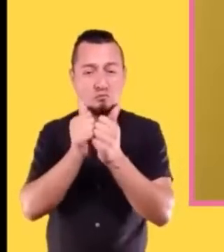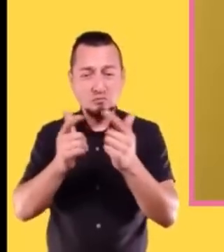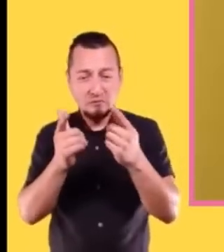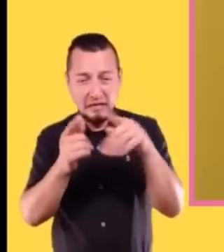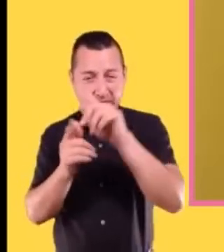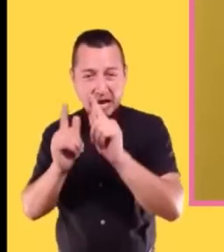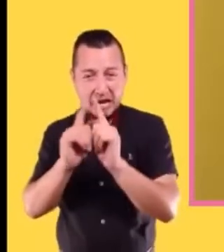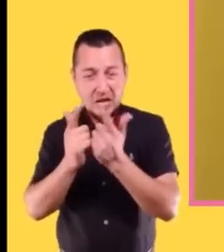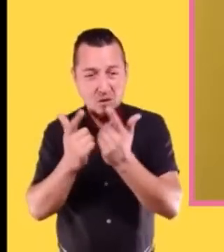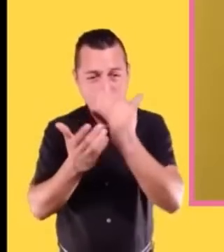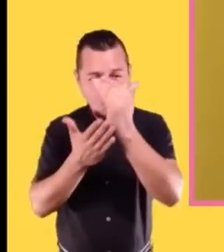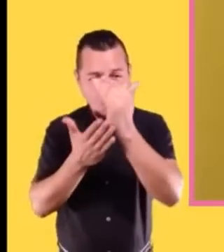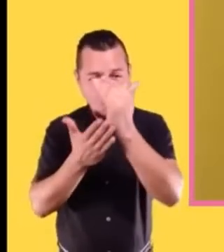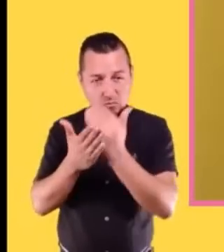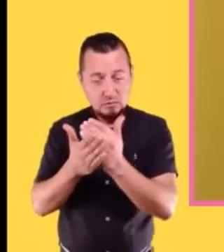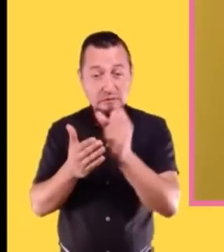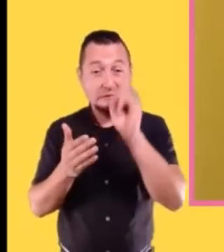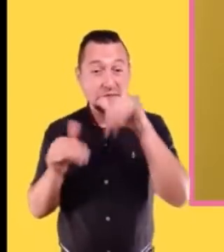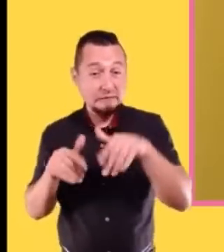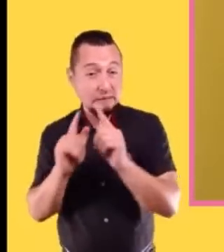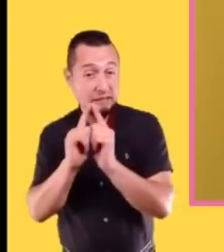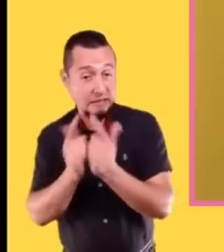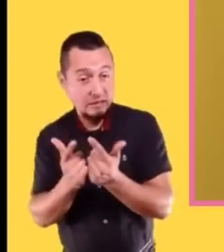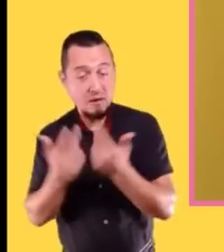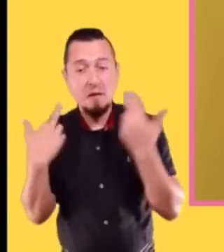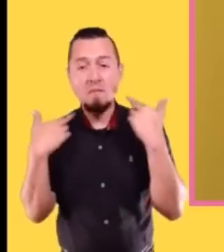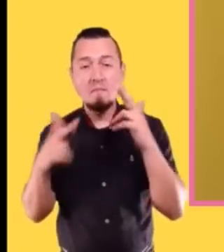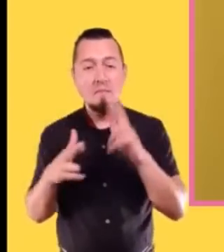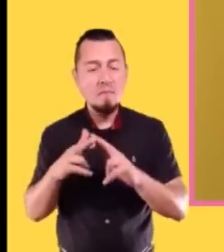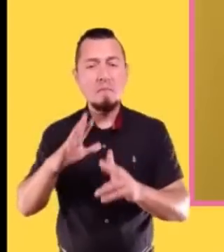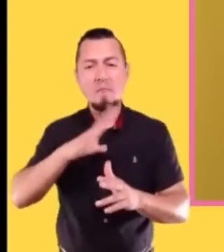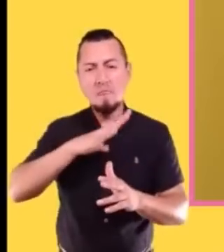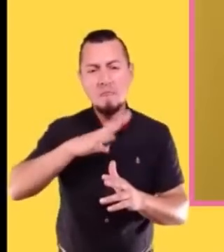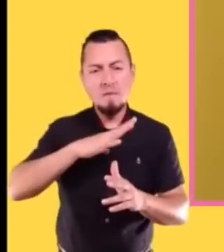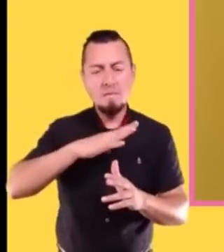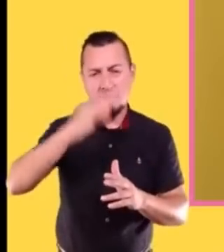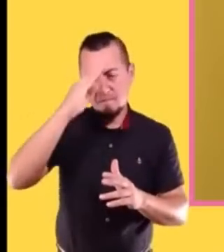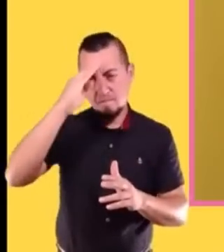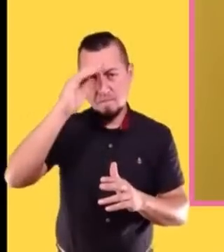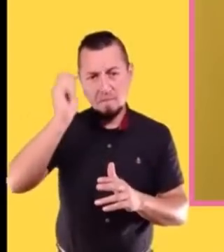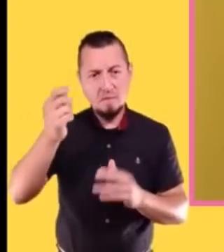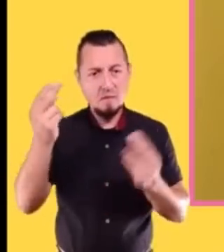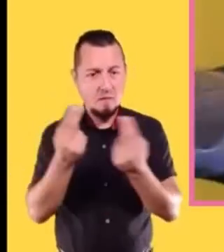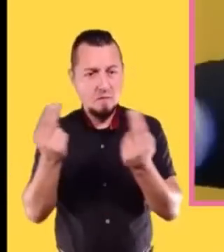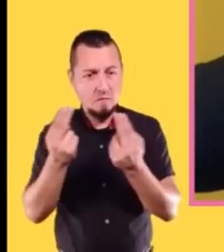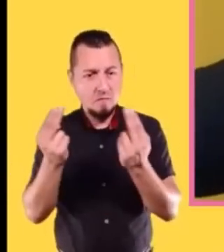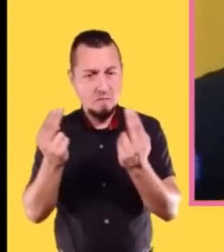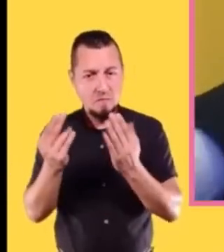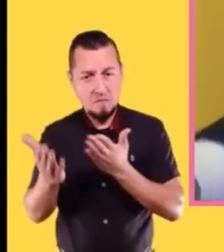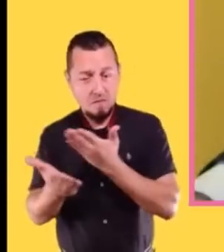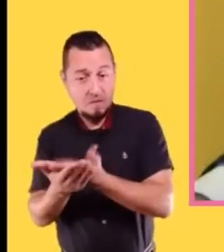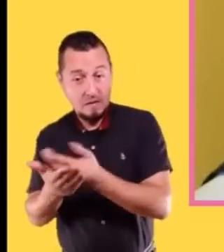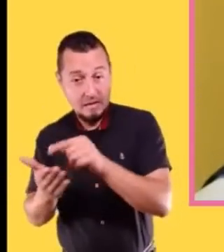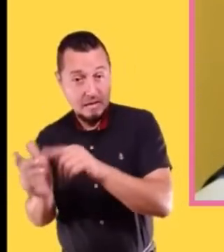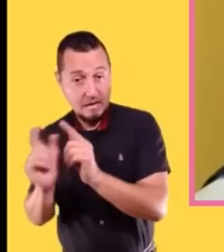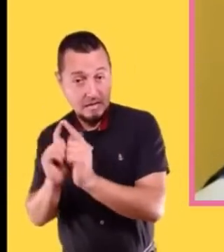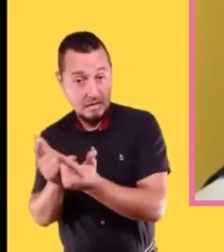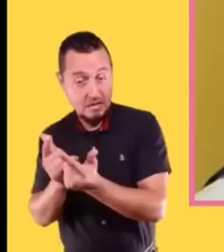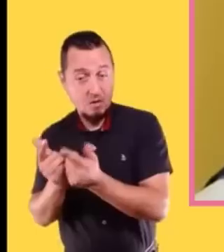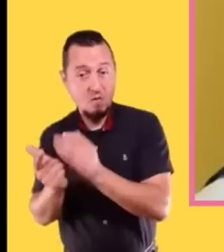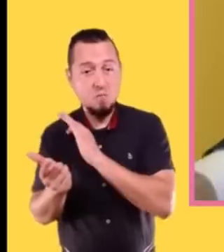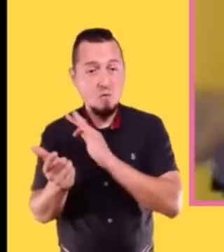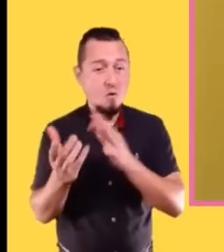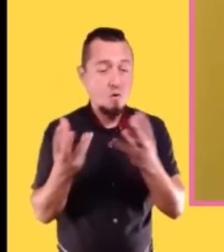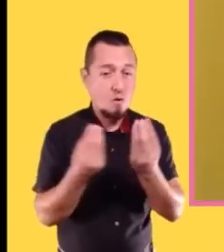yo te diría, con libros o sin libros, el maestro va a definir qué tanto se recarga o se apoya del libro, qué tanto se apoya de los